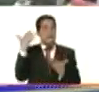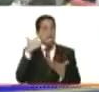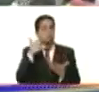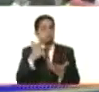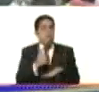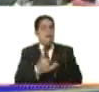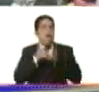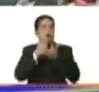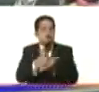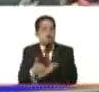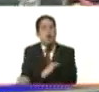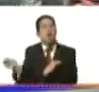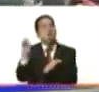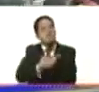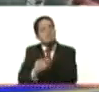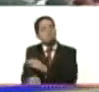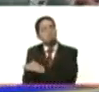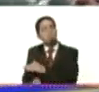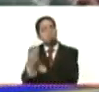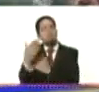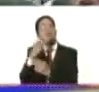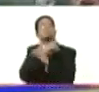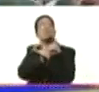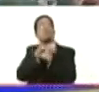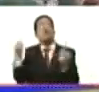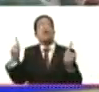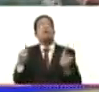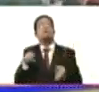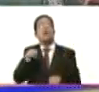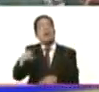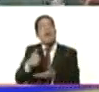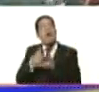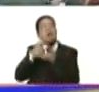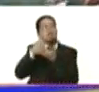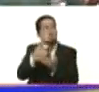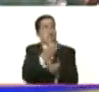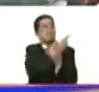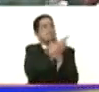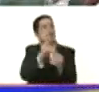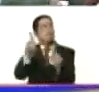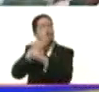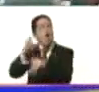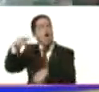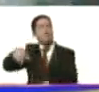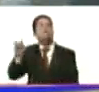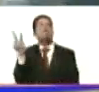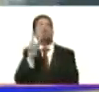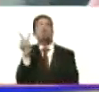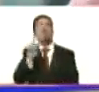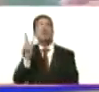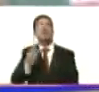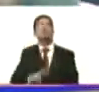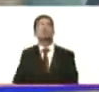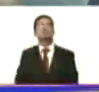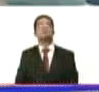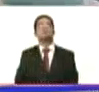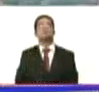refundador de la democracia, fue el gran democratizador de la vida política del país.